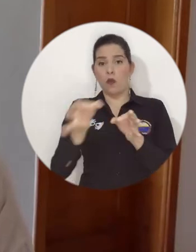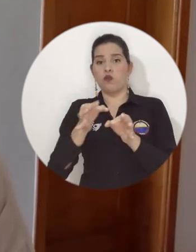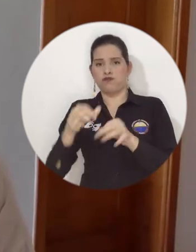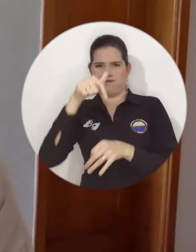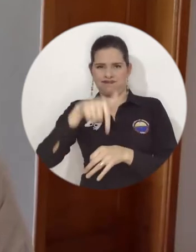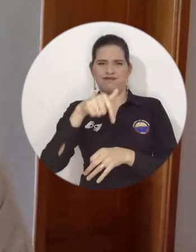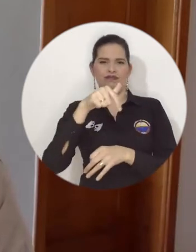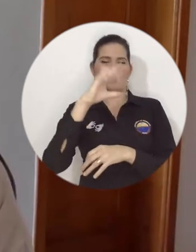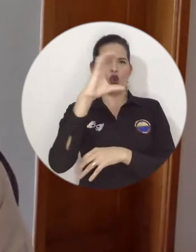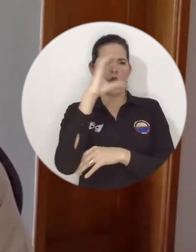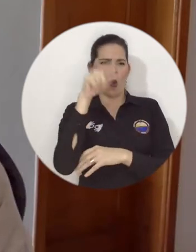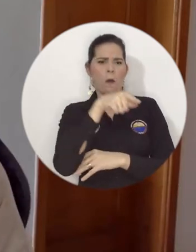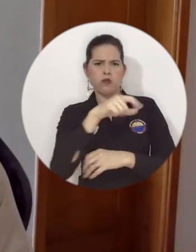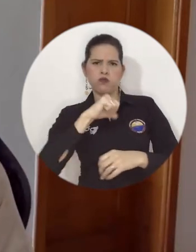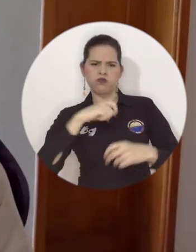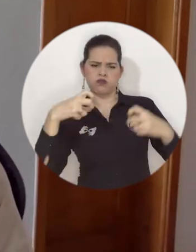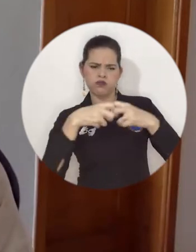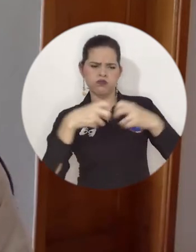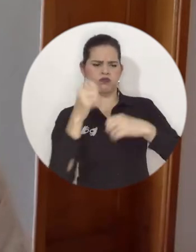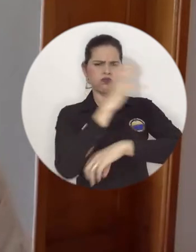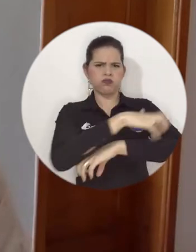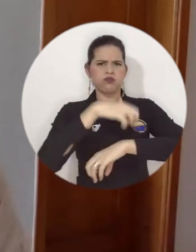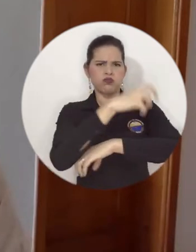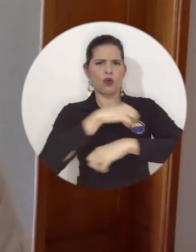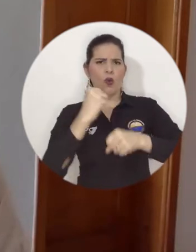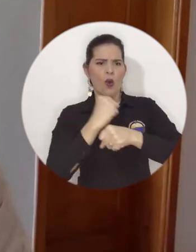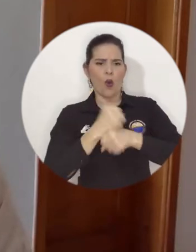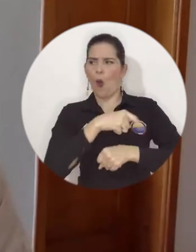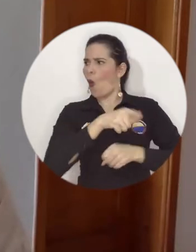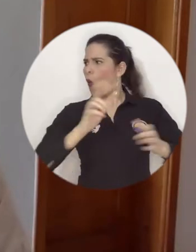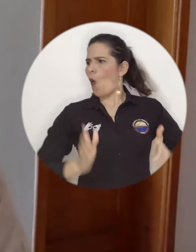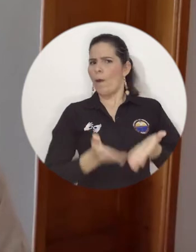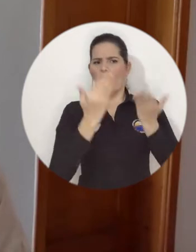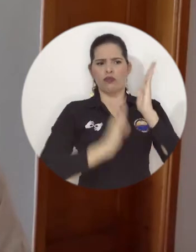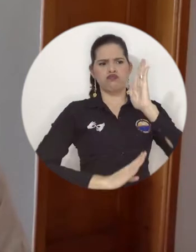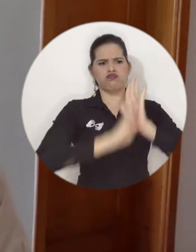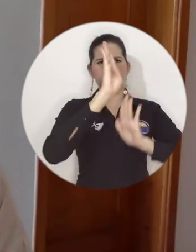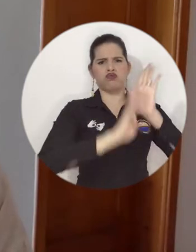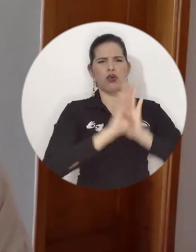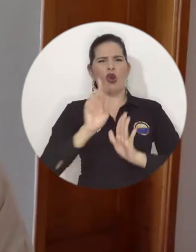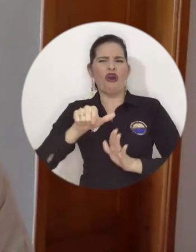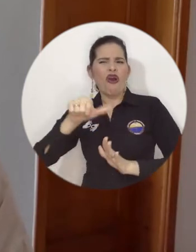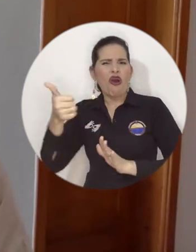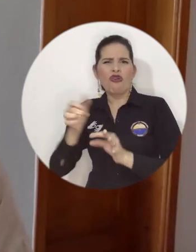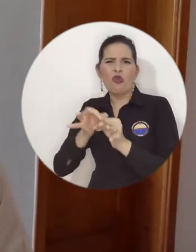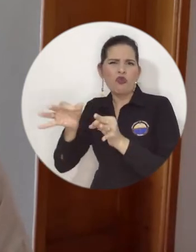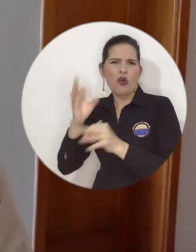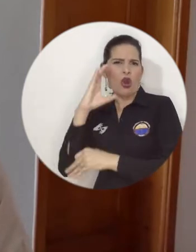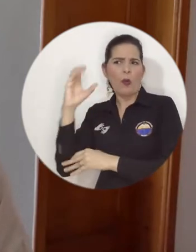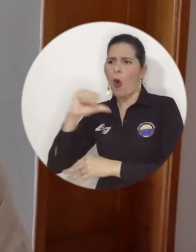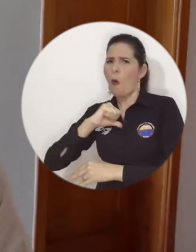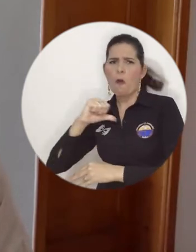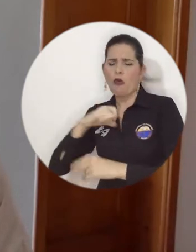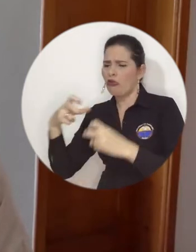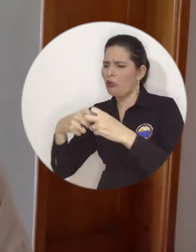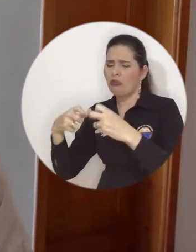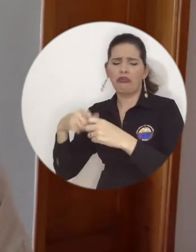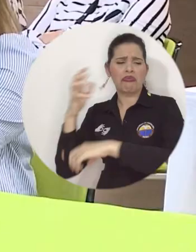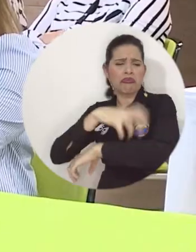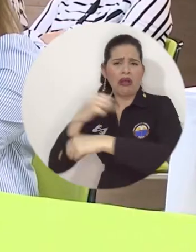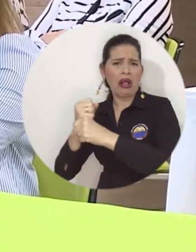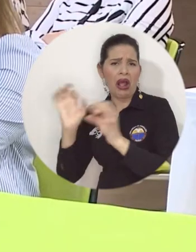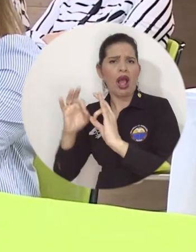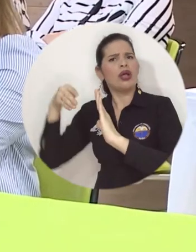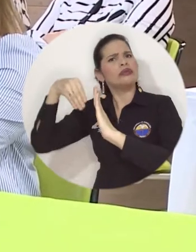municipios mineroenergéticos tuvieron en general un mejor desempeño en indicadores sociales que en otros municipios no